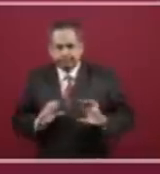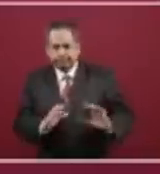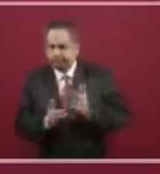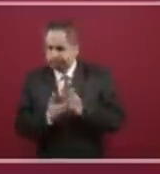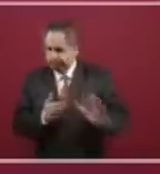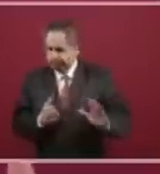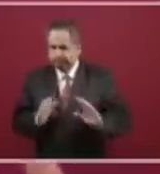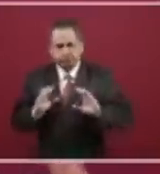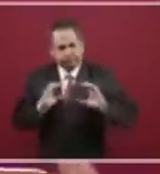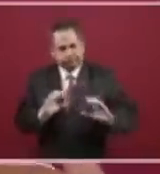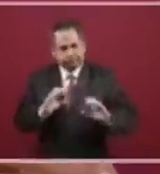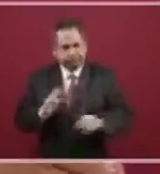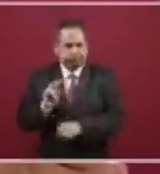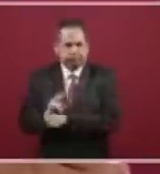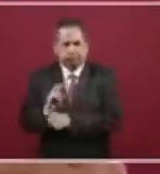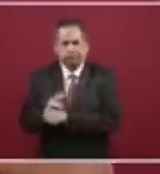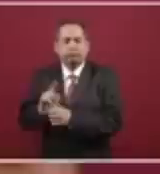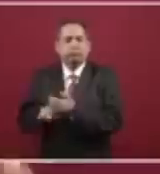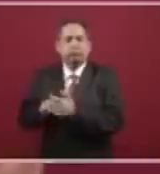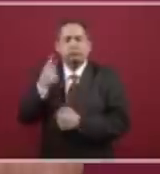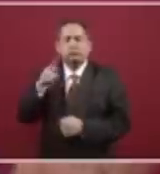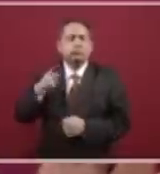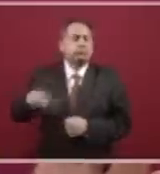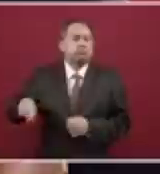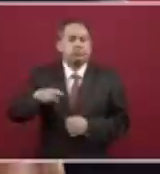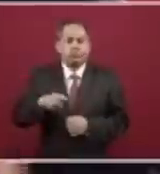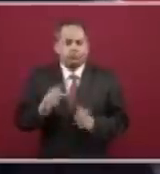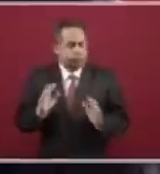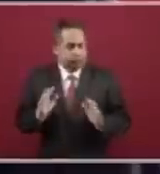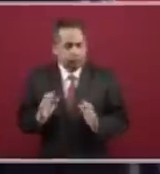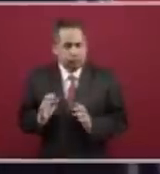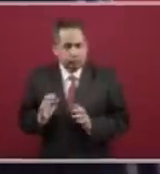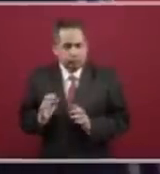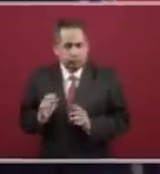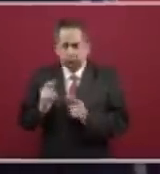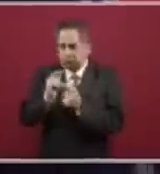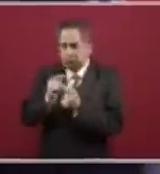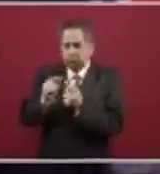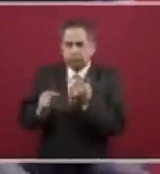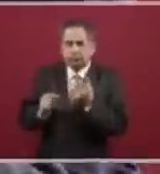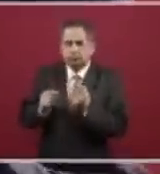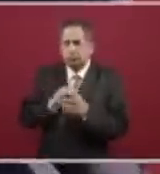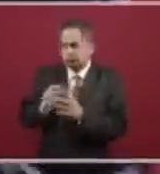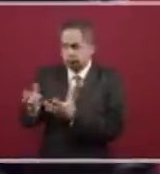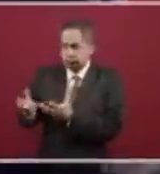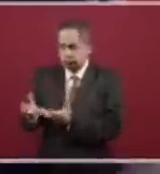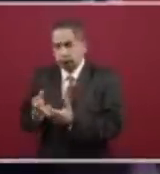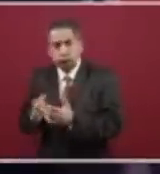qué por todos los medios puedan